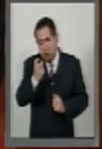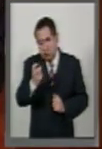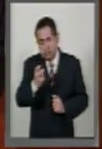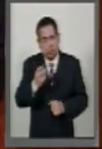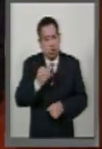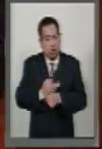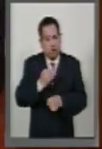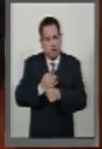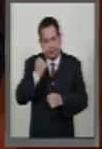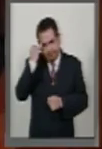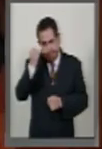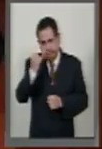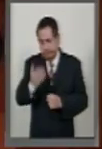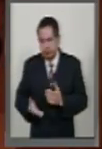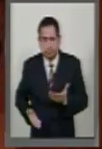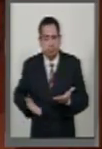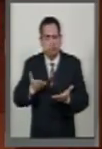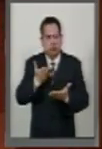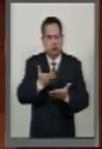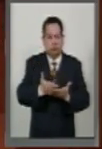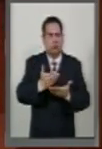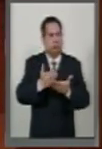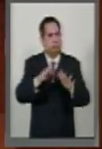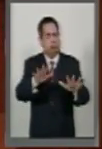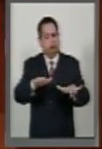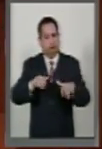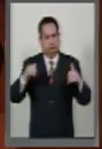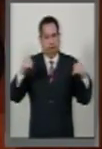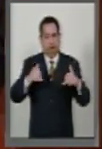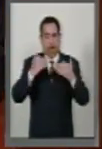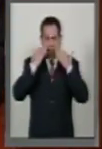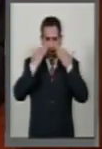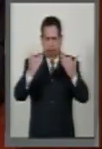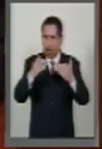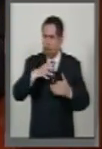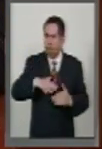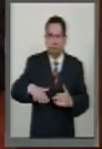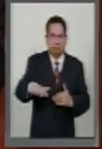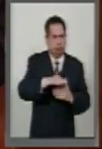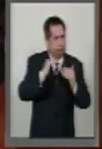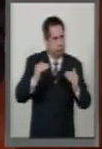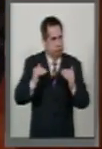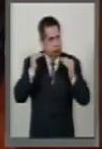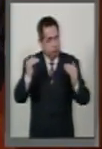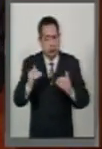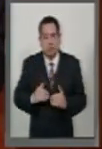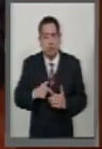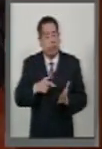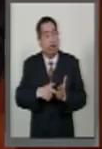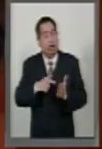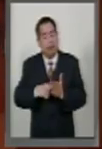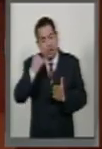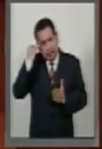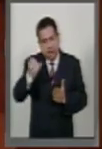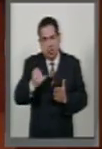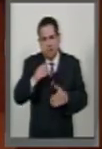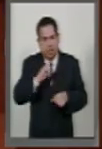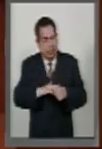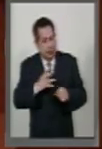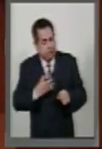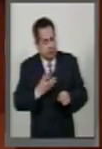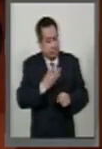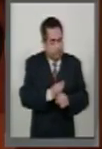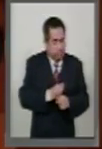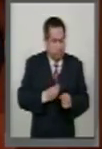hoy presentamos ante esta soberanía esta iniciativa que tiene como objetivo adicionar